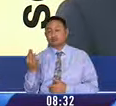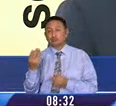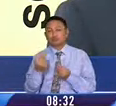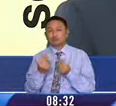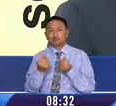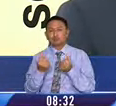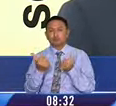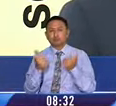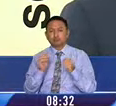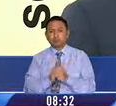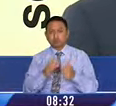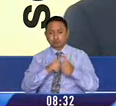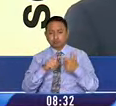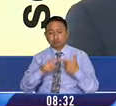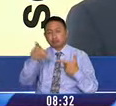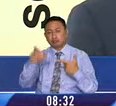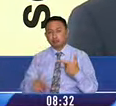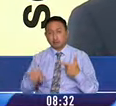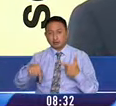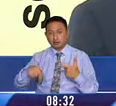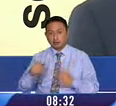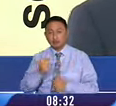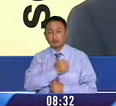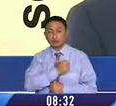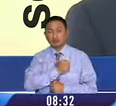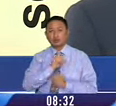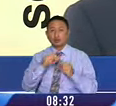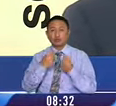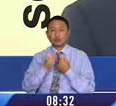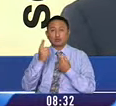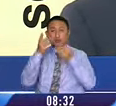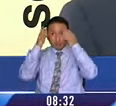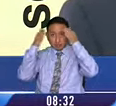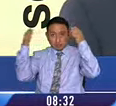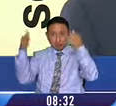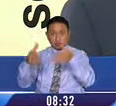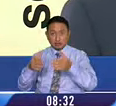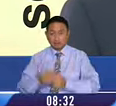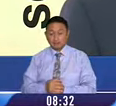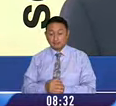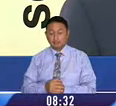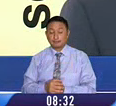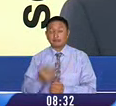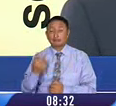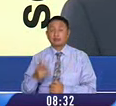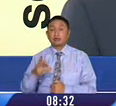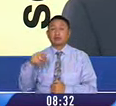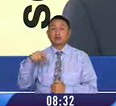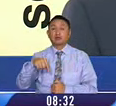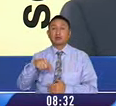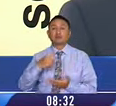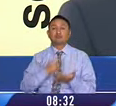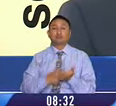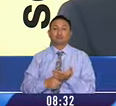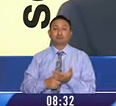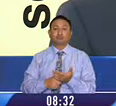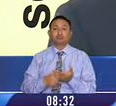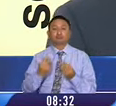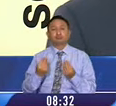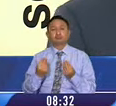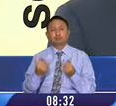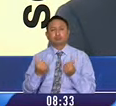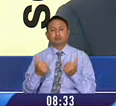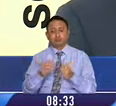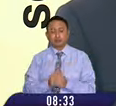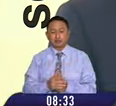nos permitirían contactarnos con las personas que pertenecen a los grupos de atención prioritaria, y también realizamos estudios cualitativos como